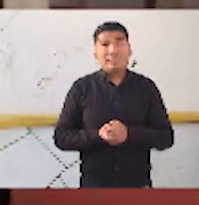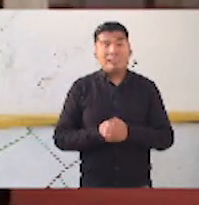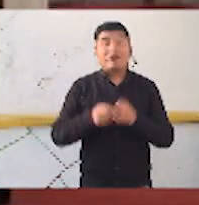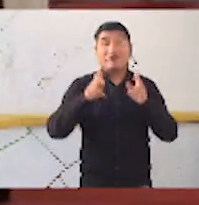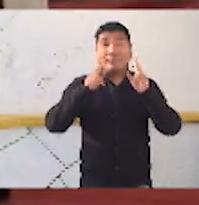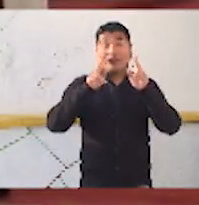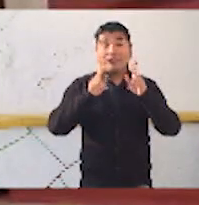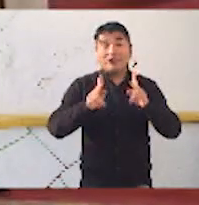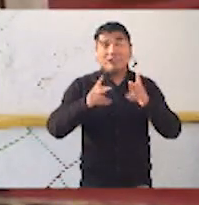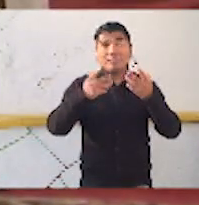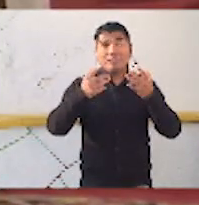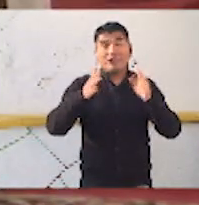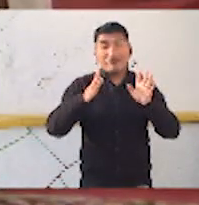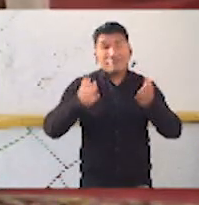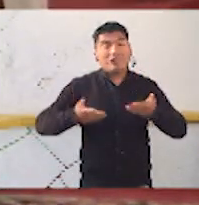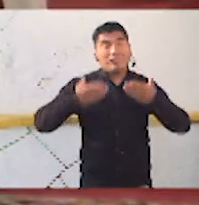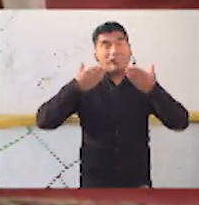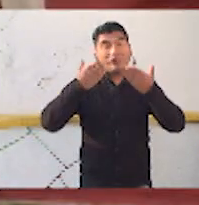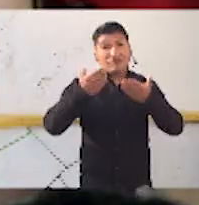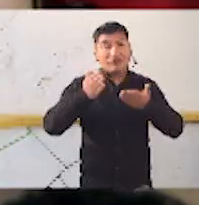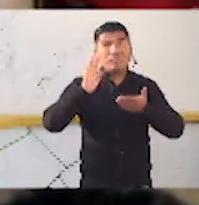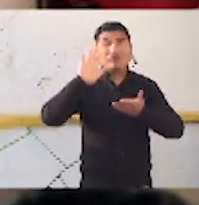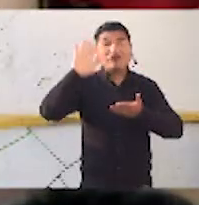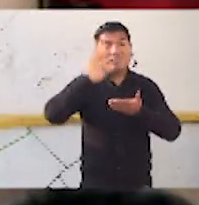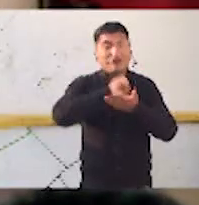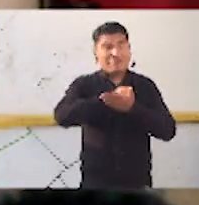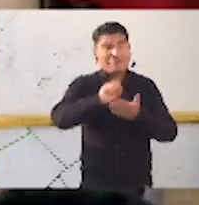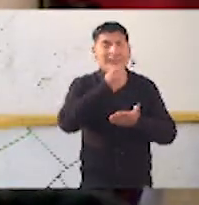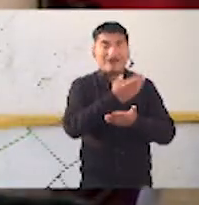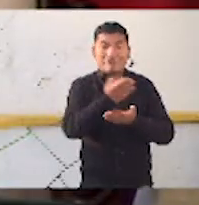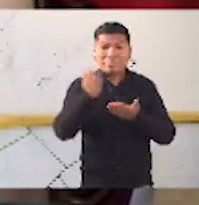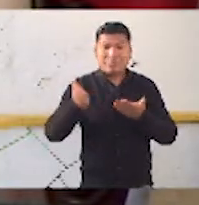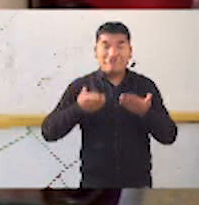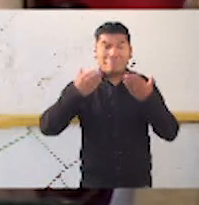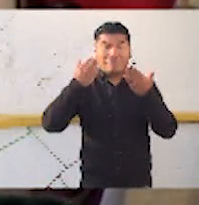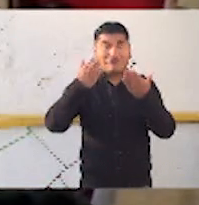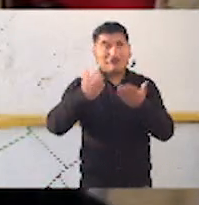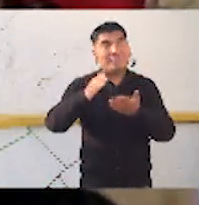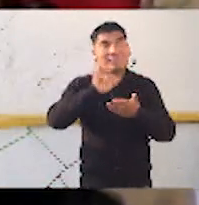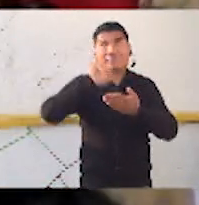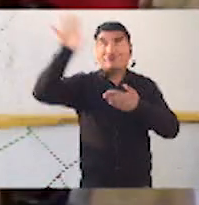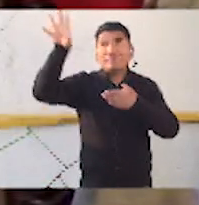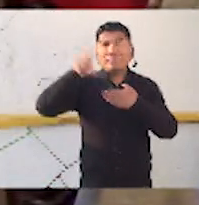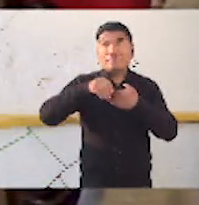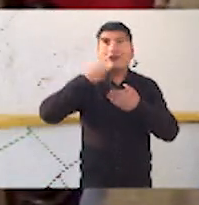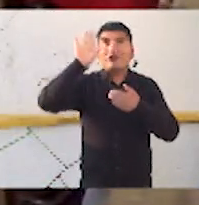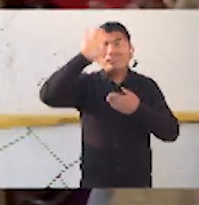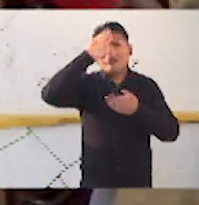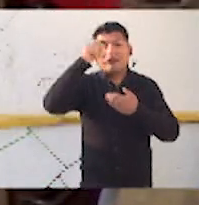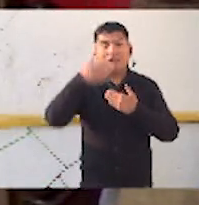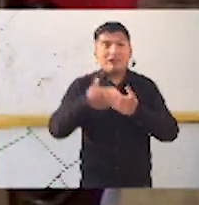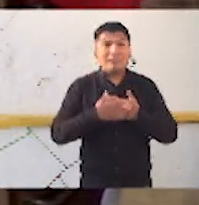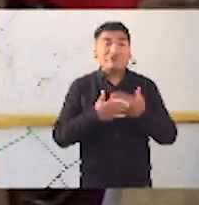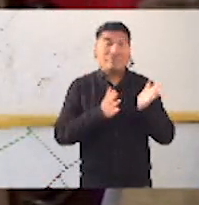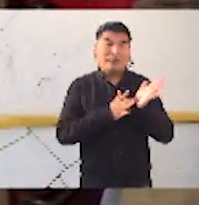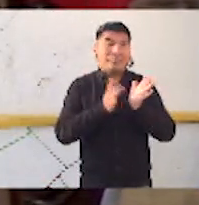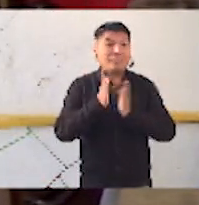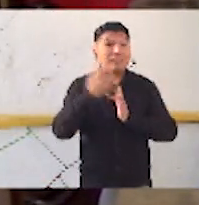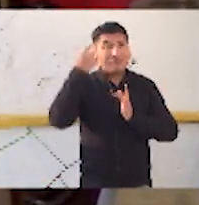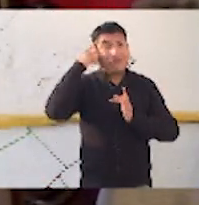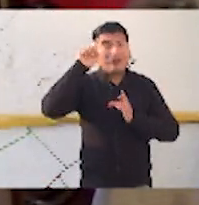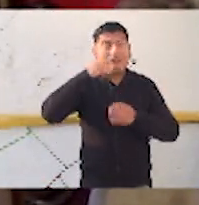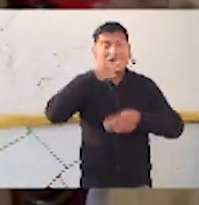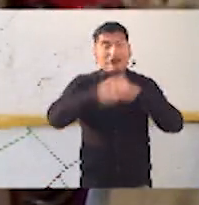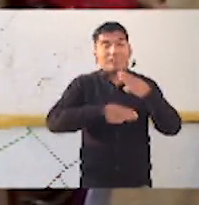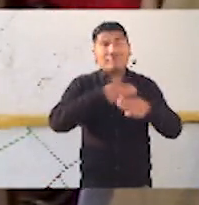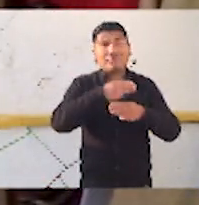hizo dispensadores de sus sacramentos, les conceda ser imitadores de su Hijo Jesús, para ser en el